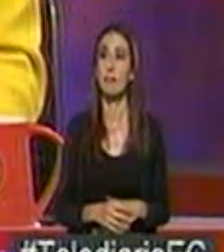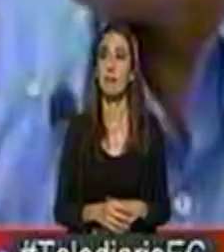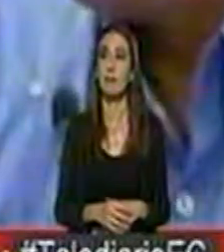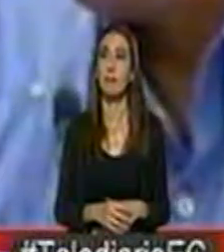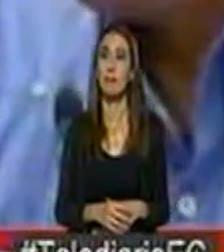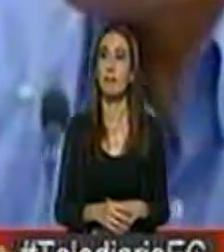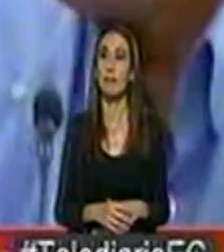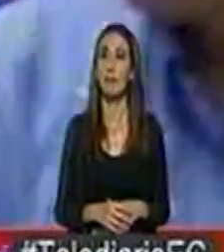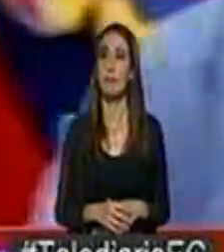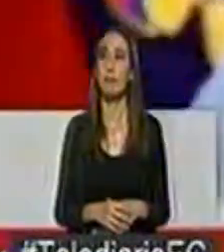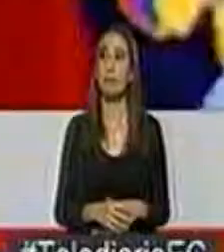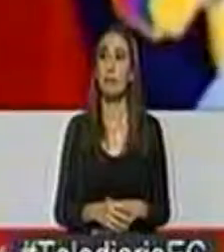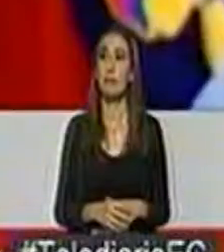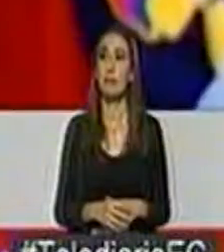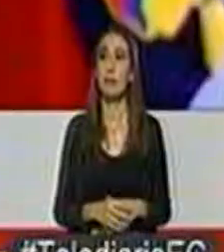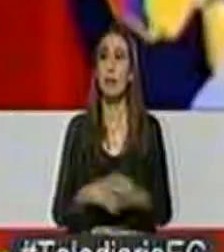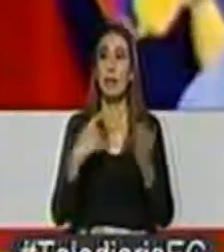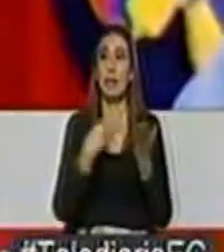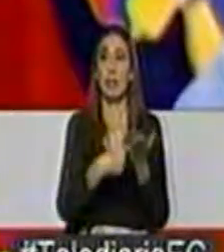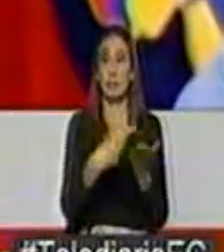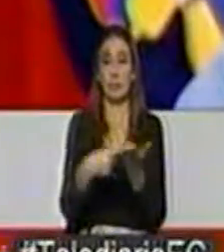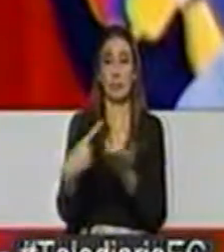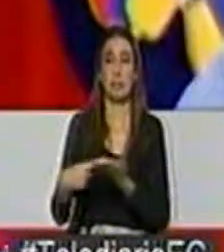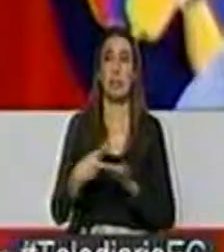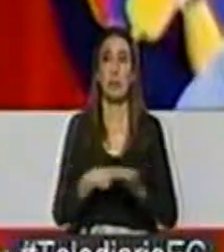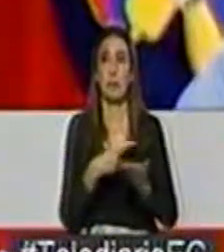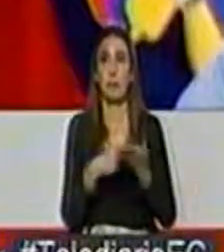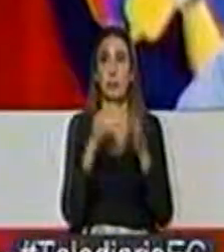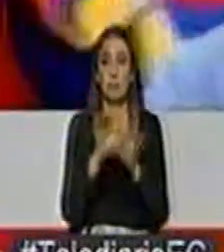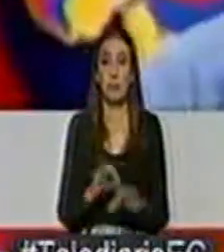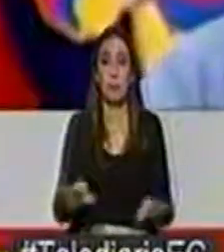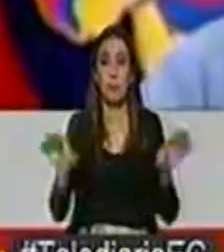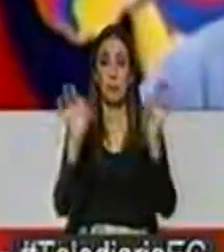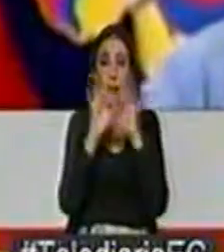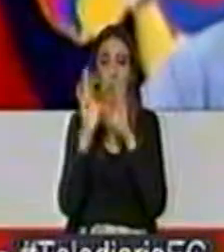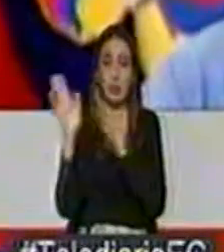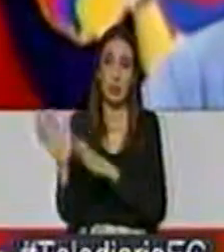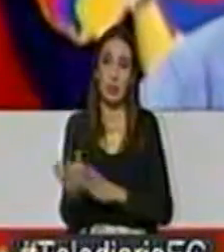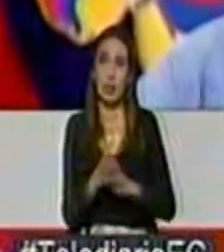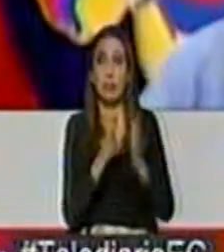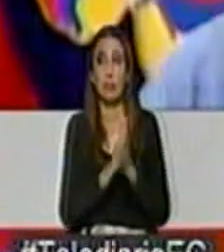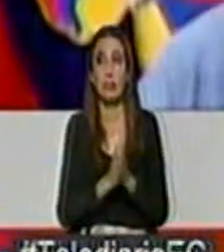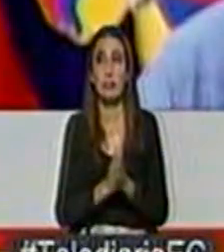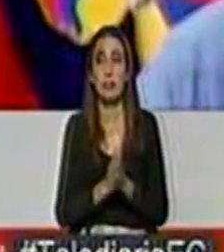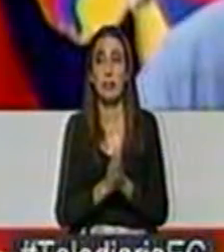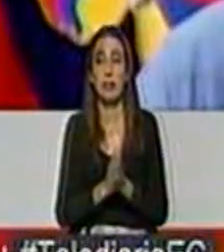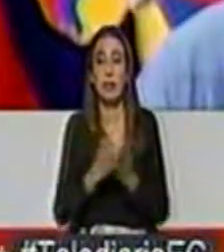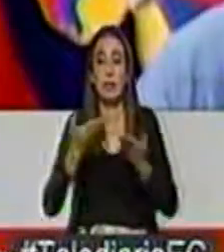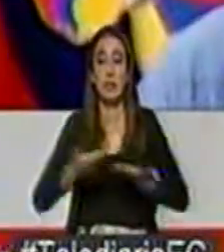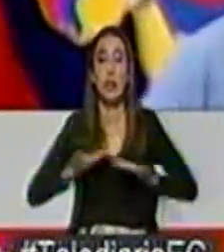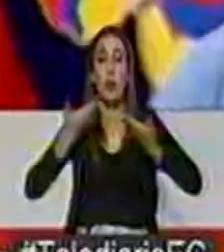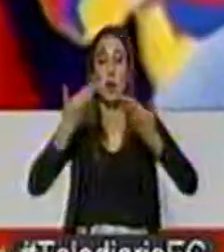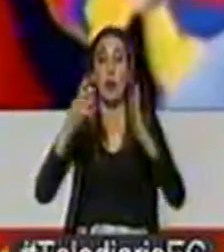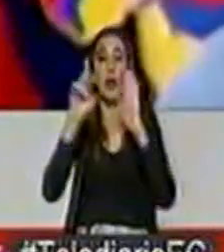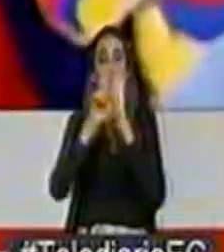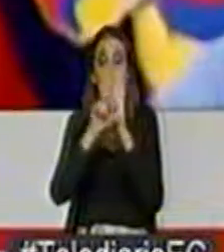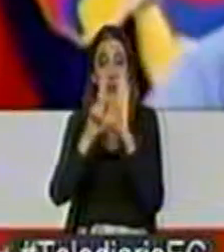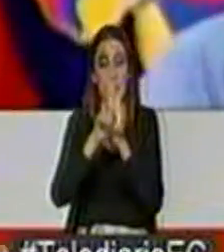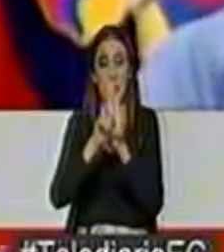De hoy, temas laborales que siempre están pendientes, principalmente ahora que se aproxima el envío de las reformas laborales